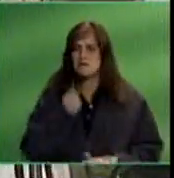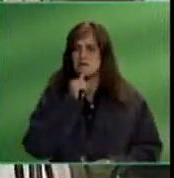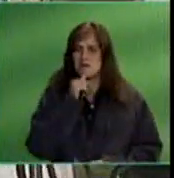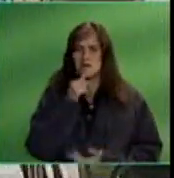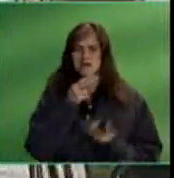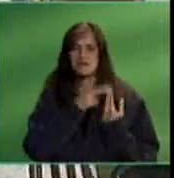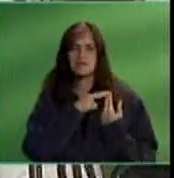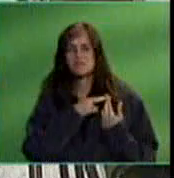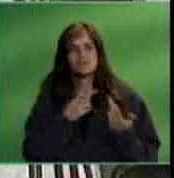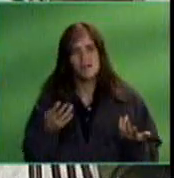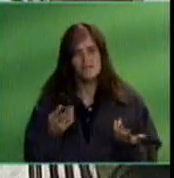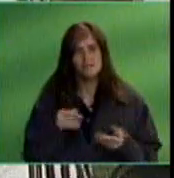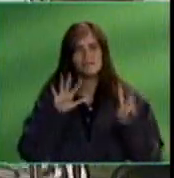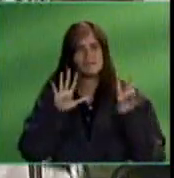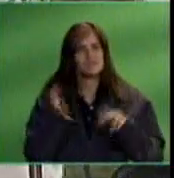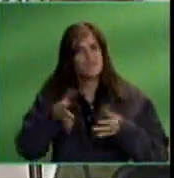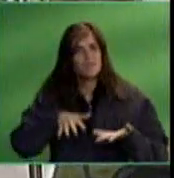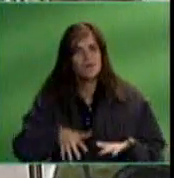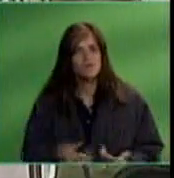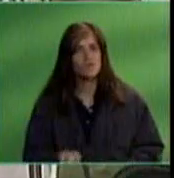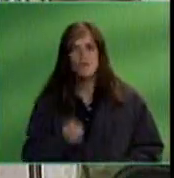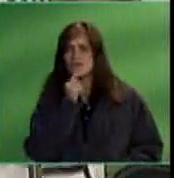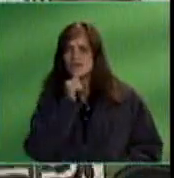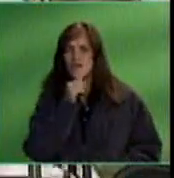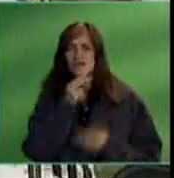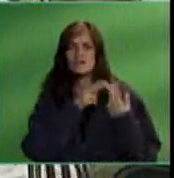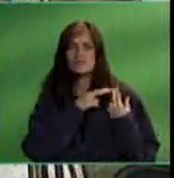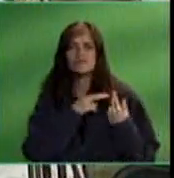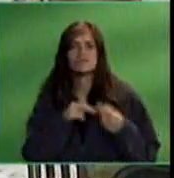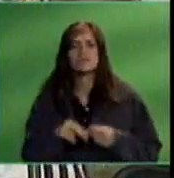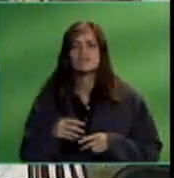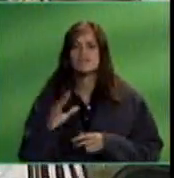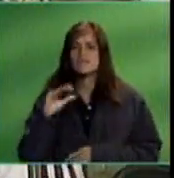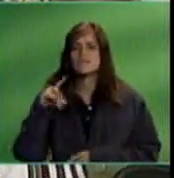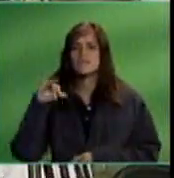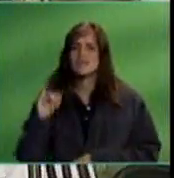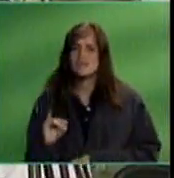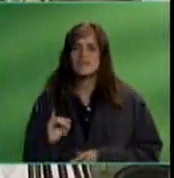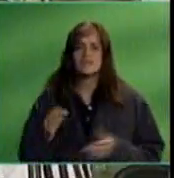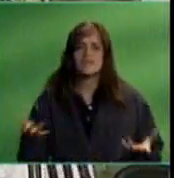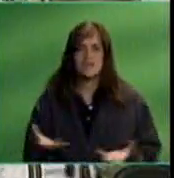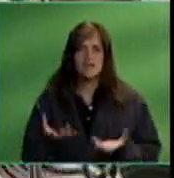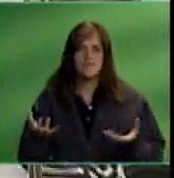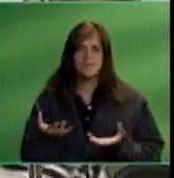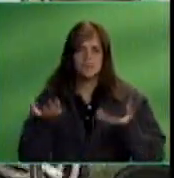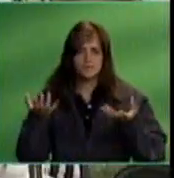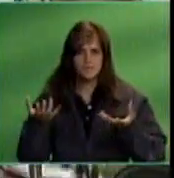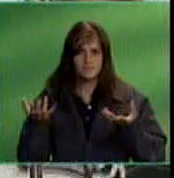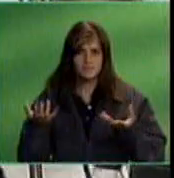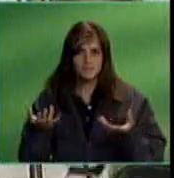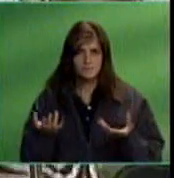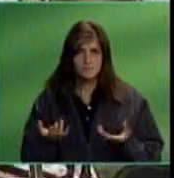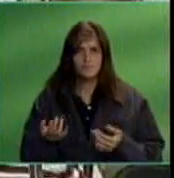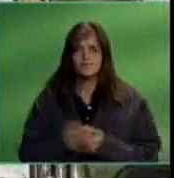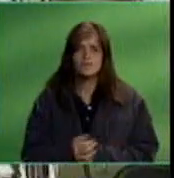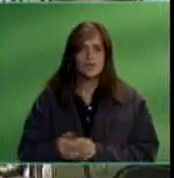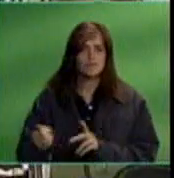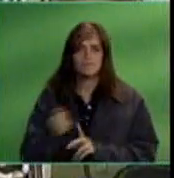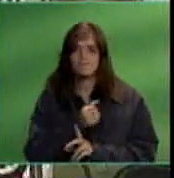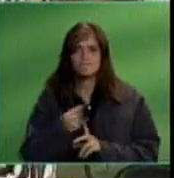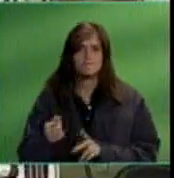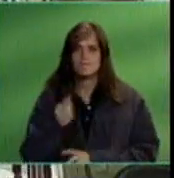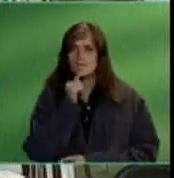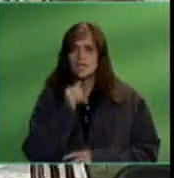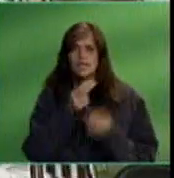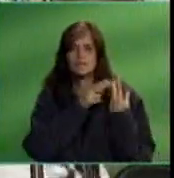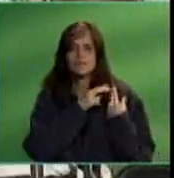responsable de esos siete muertos quién se hace responsable de los cdi que fueron eh acusados golpeados Quién